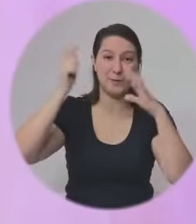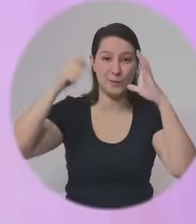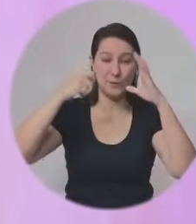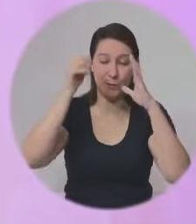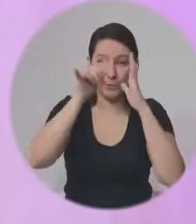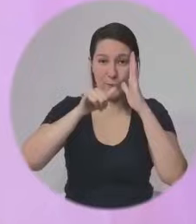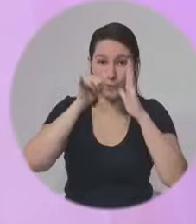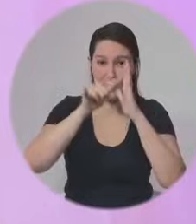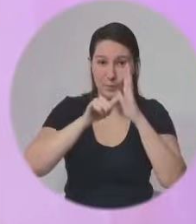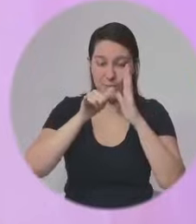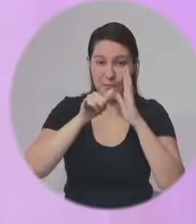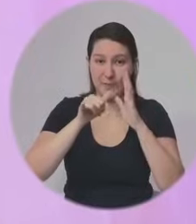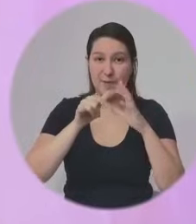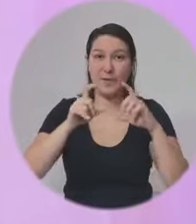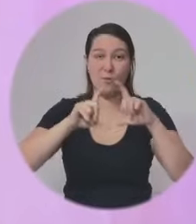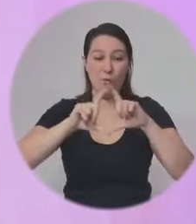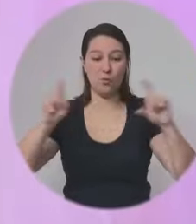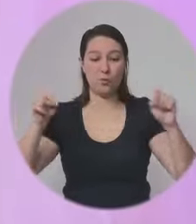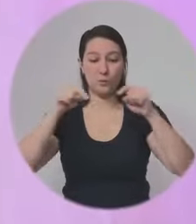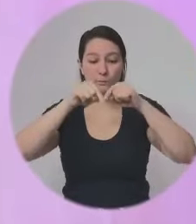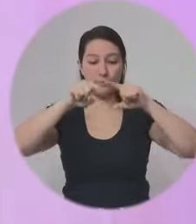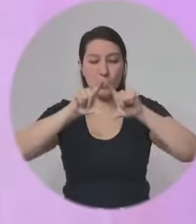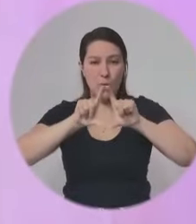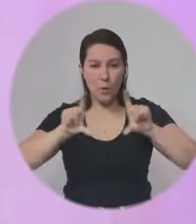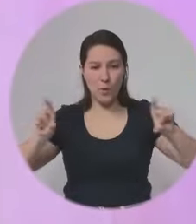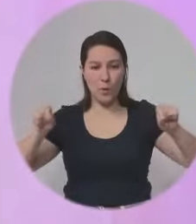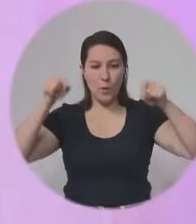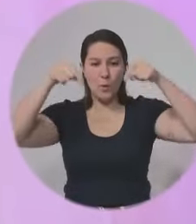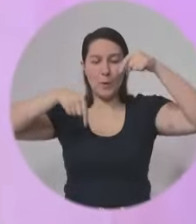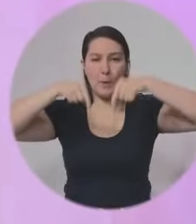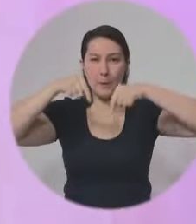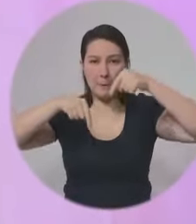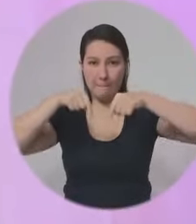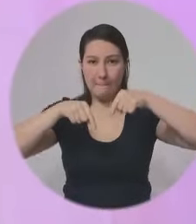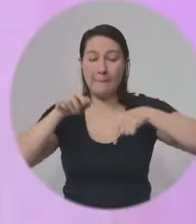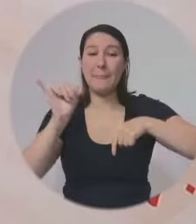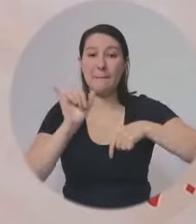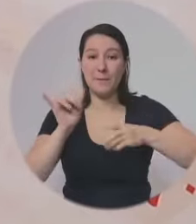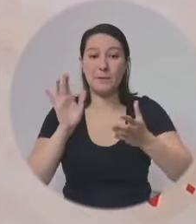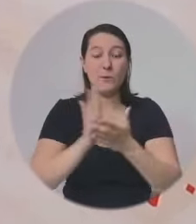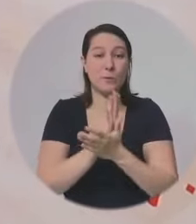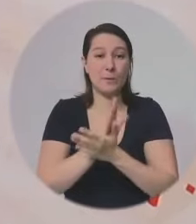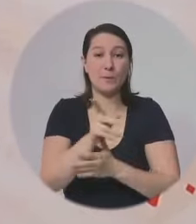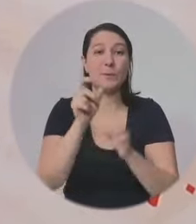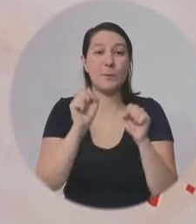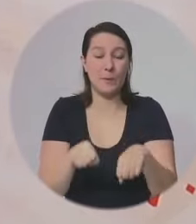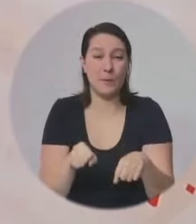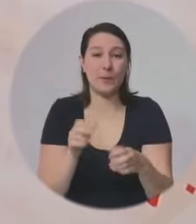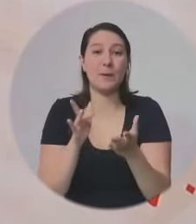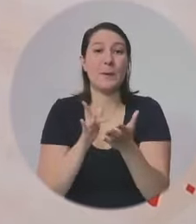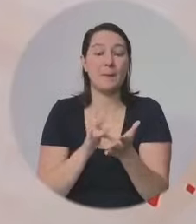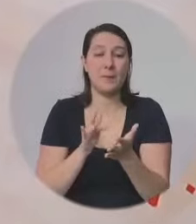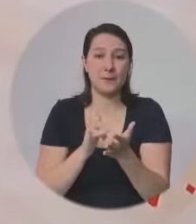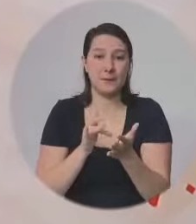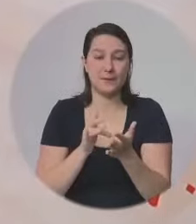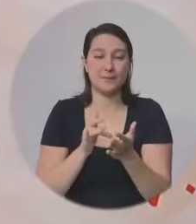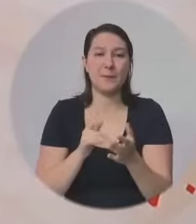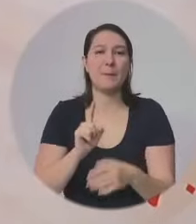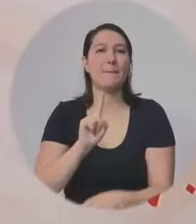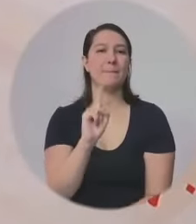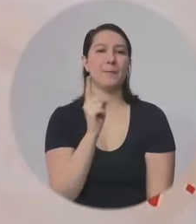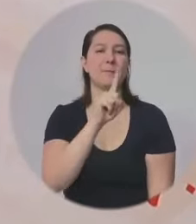comentarios y en la cajita de descripción hay muchos descuentos que pueden aprovechar Así que vamos con la primer pregunta vamos a